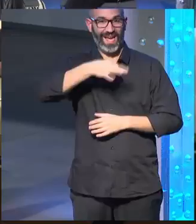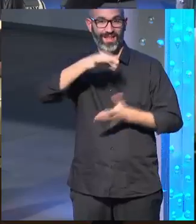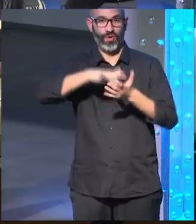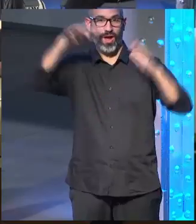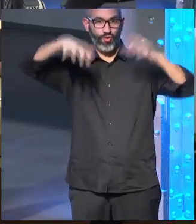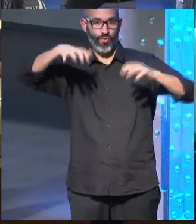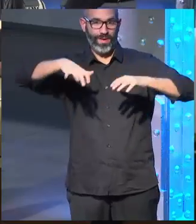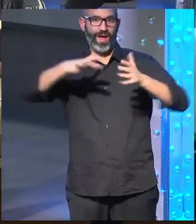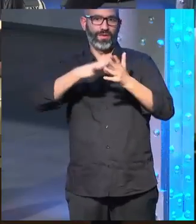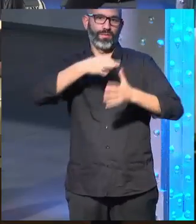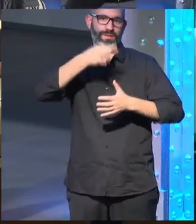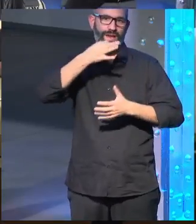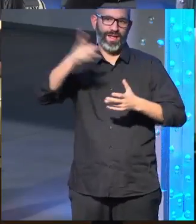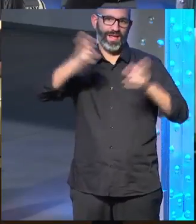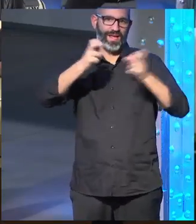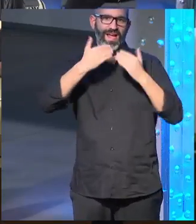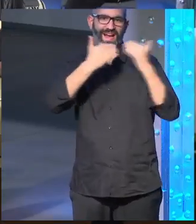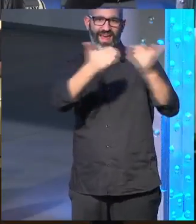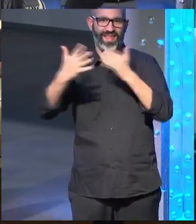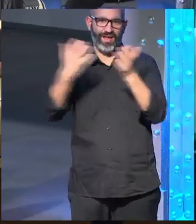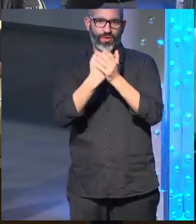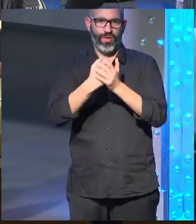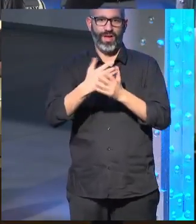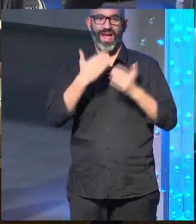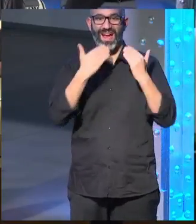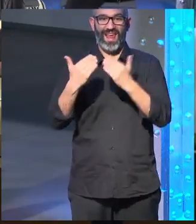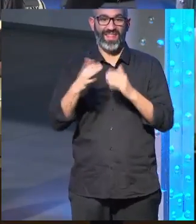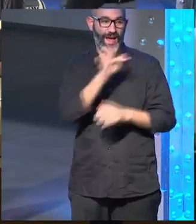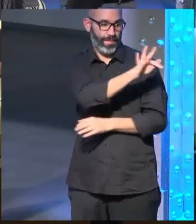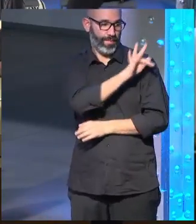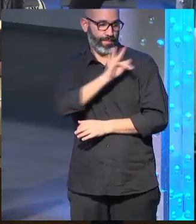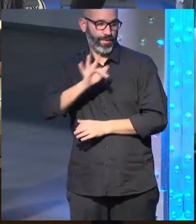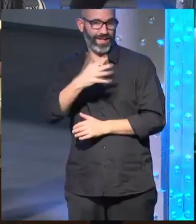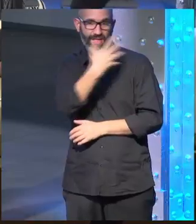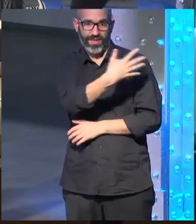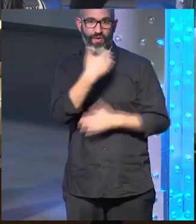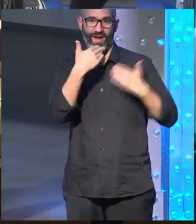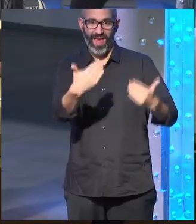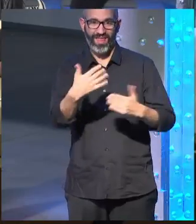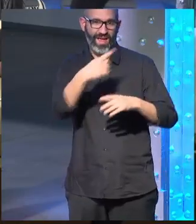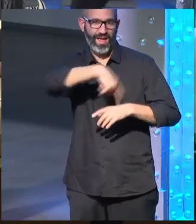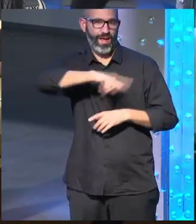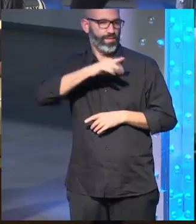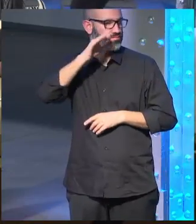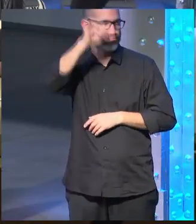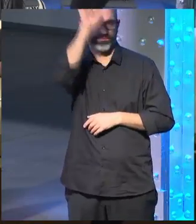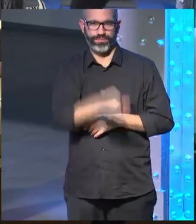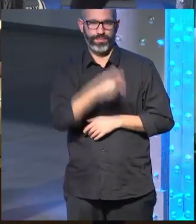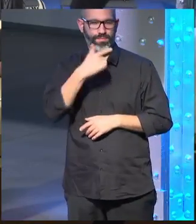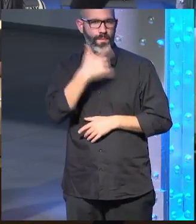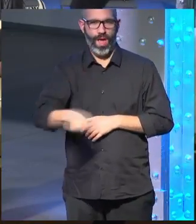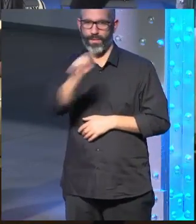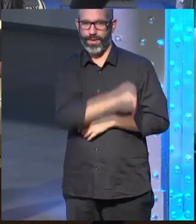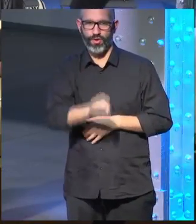frío y de lluvia tiene mucho mérito. Gracias a los cinco ponentes, han desbordado mis previsiones en